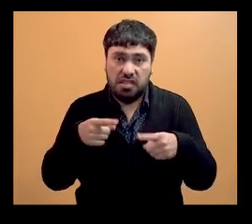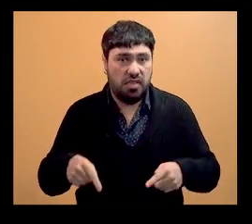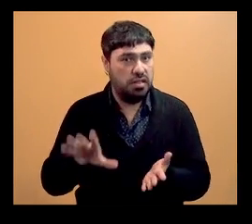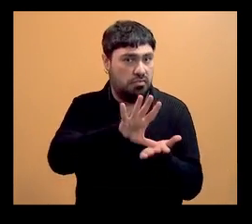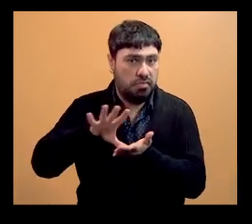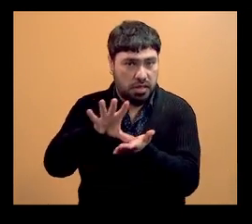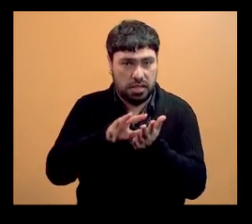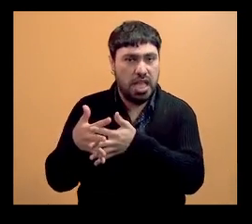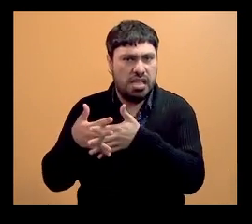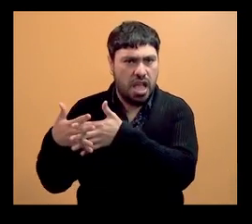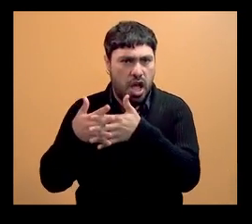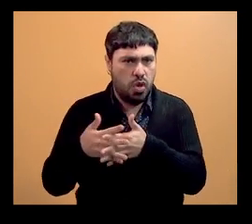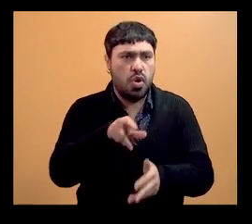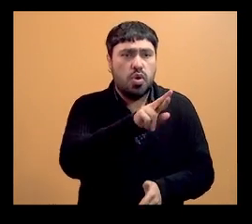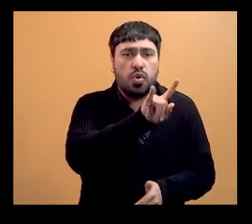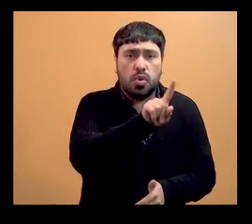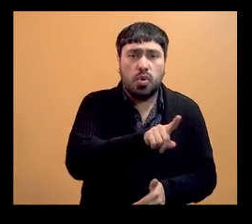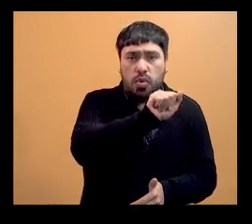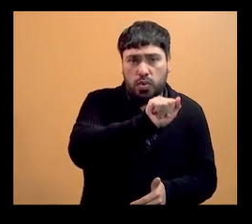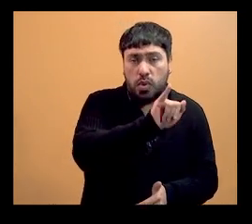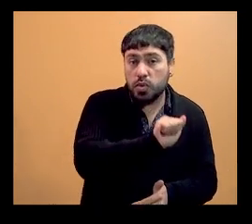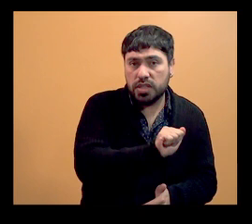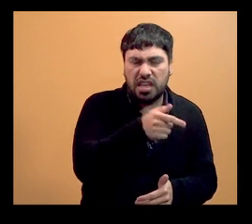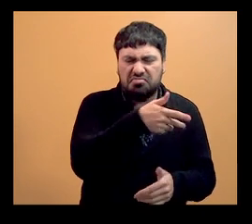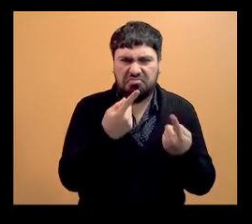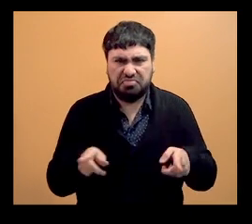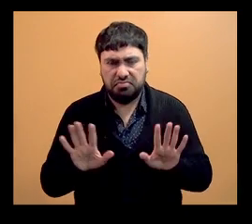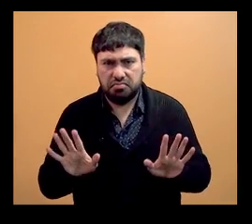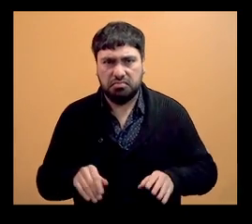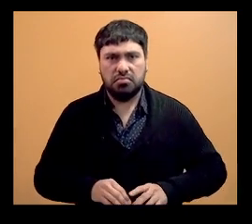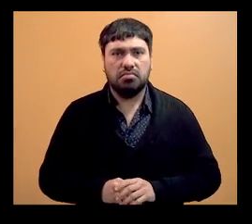sin restarles mérito, por supuesto, al primer hombre orbitando